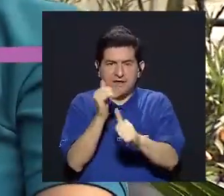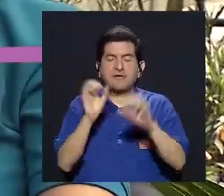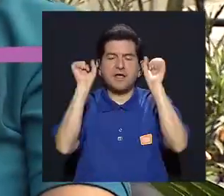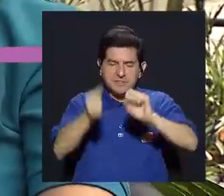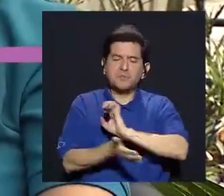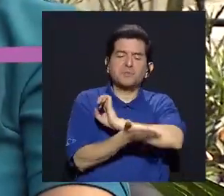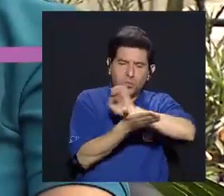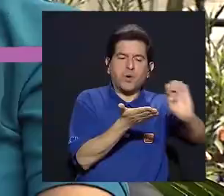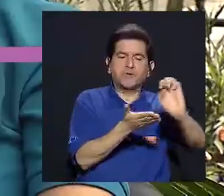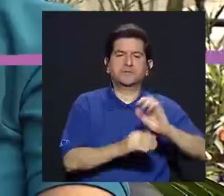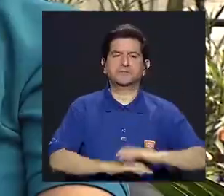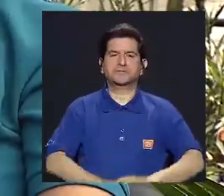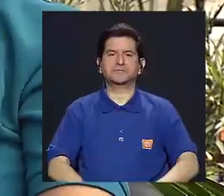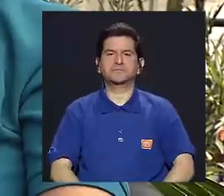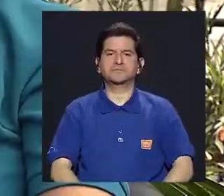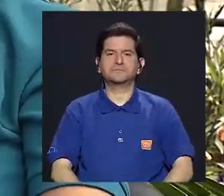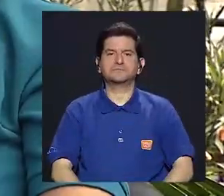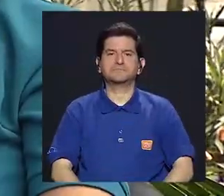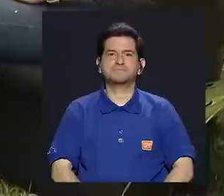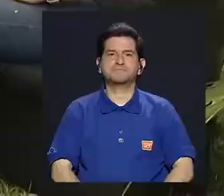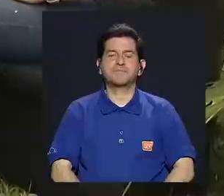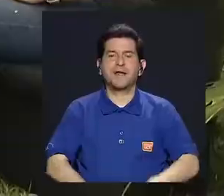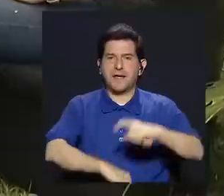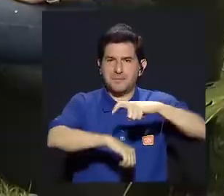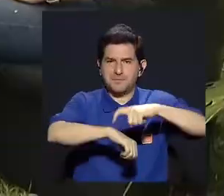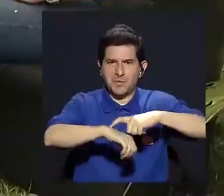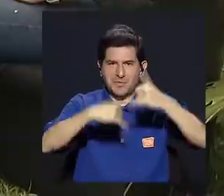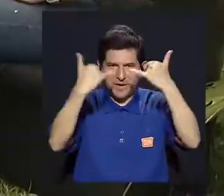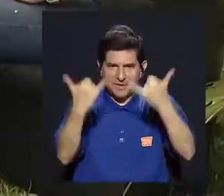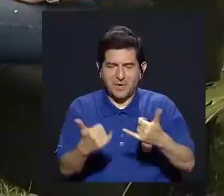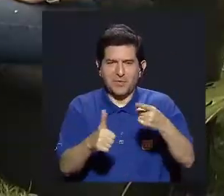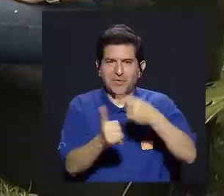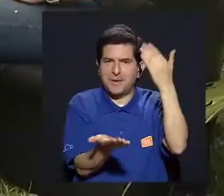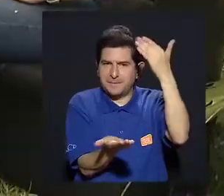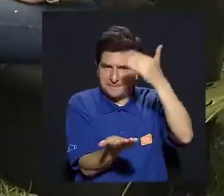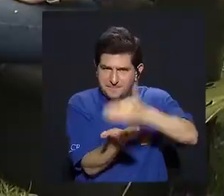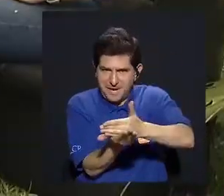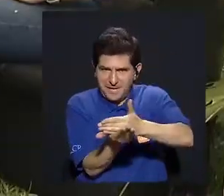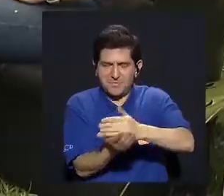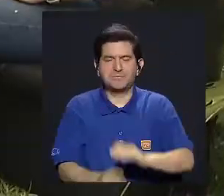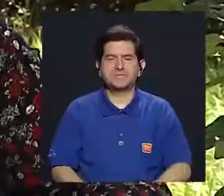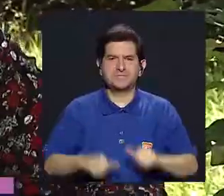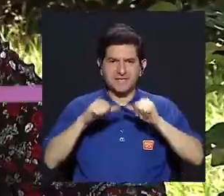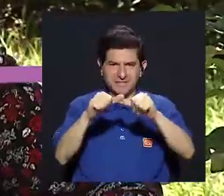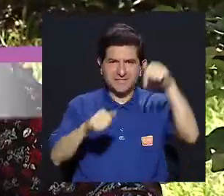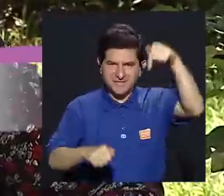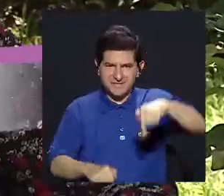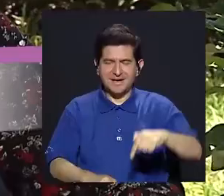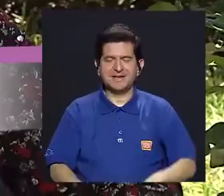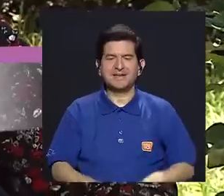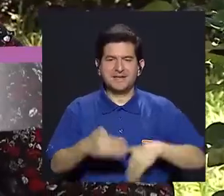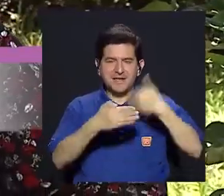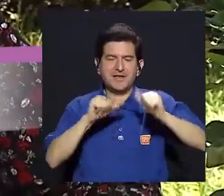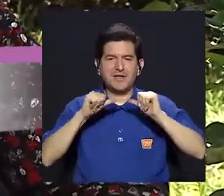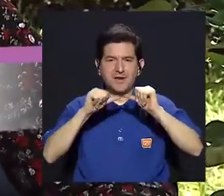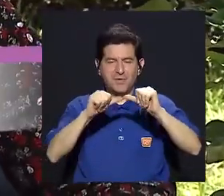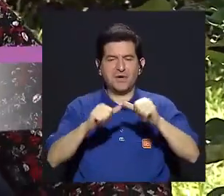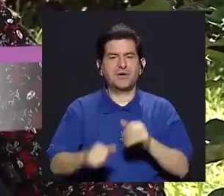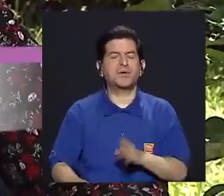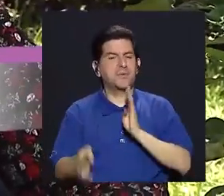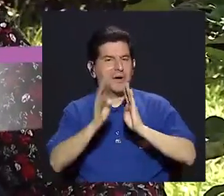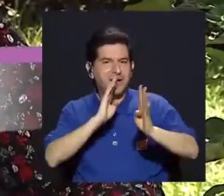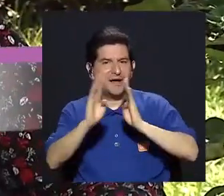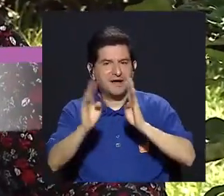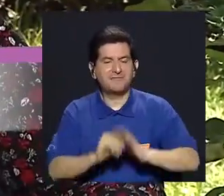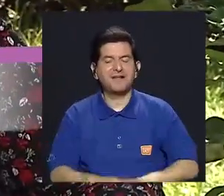una enfermedad prevenible bueno bueno el momento de hacer una primera pausa que de está con nosotros y ya regresamos